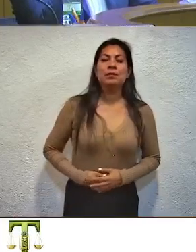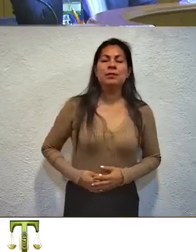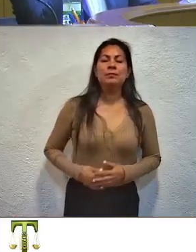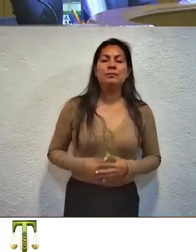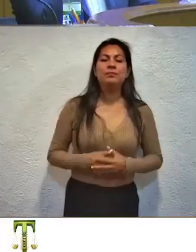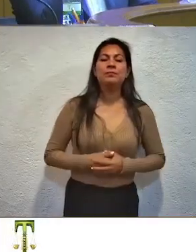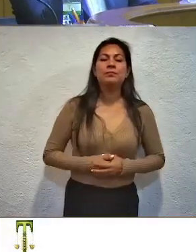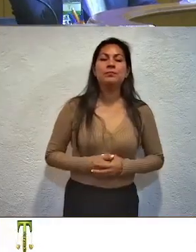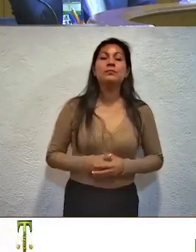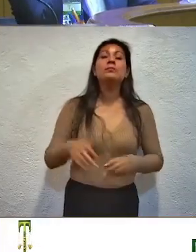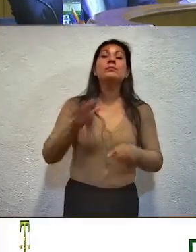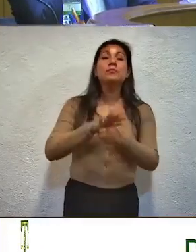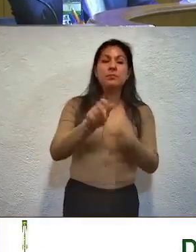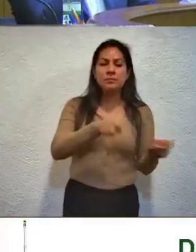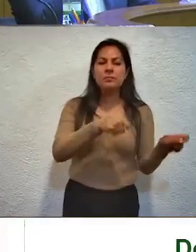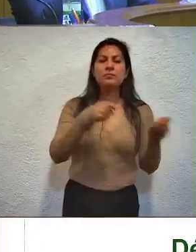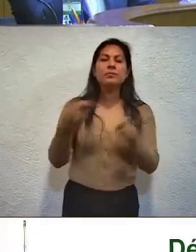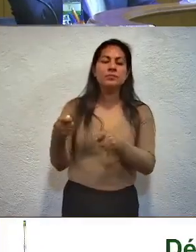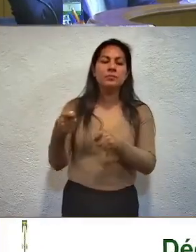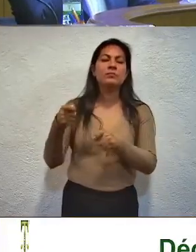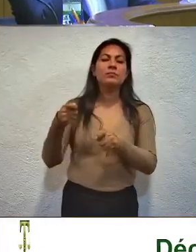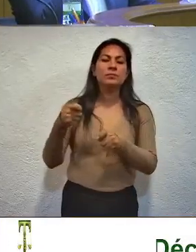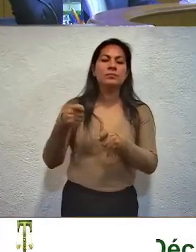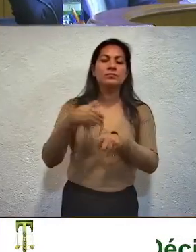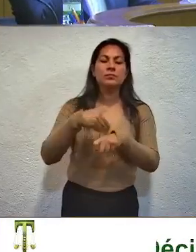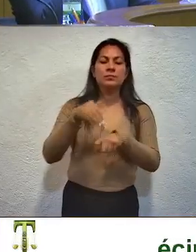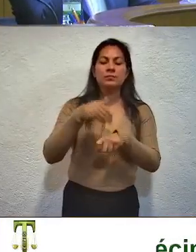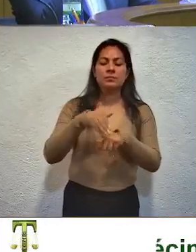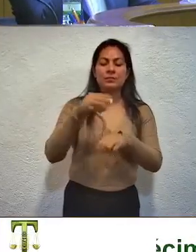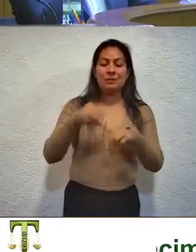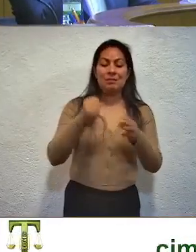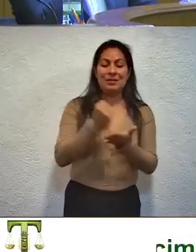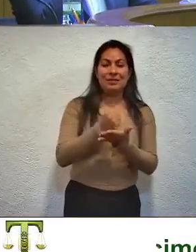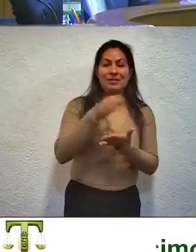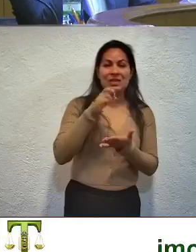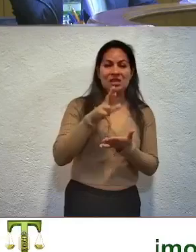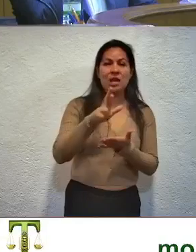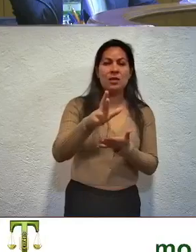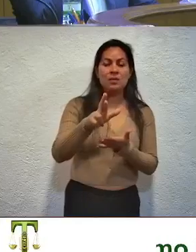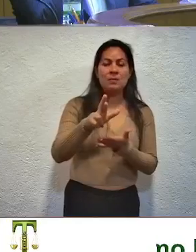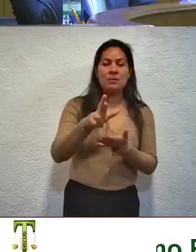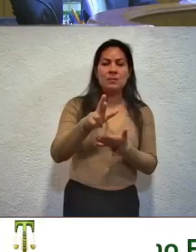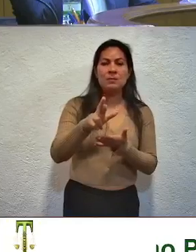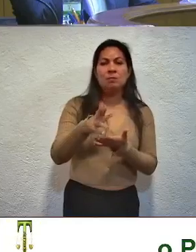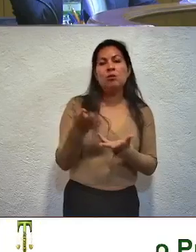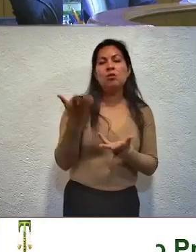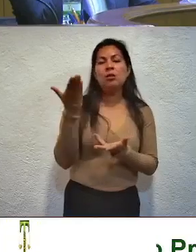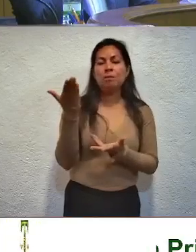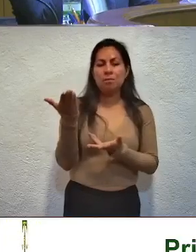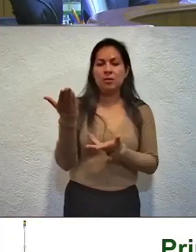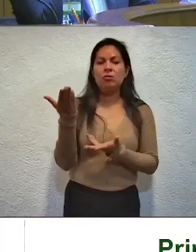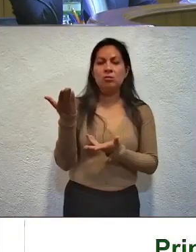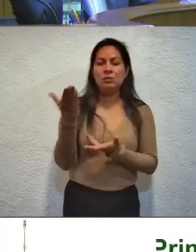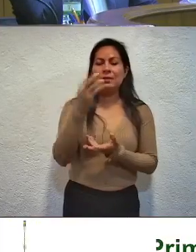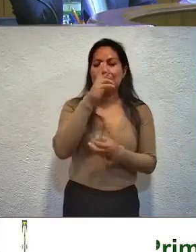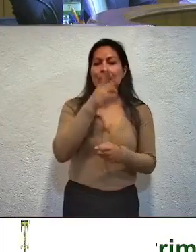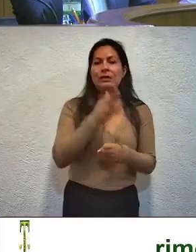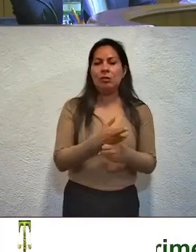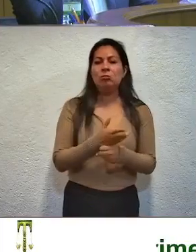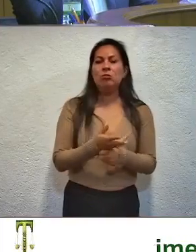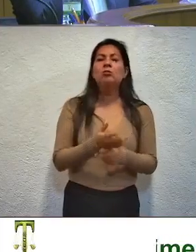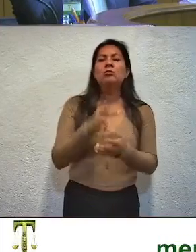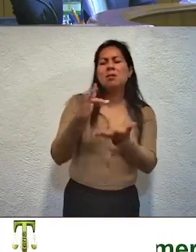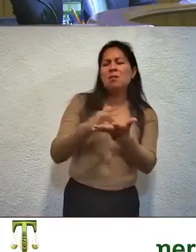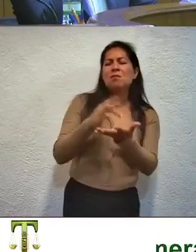TEE/GEC/005/2026, los cuales fueron turnados a la ponencia a cargo del magistrado César Salgado Alpizar. Por lo tanto, le solicito, secretario, nos